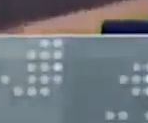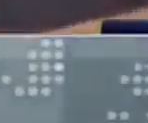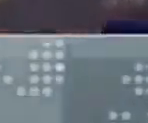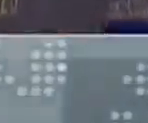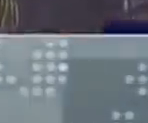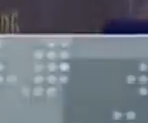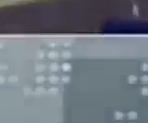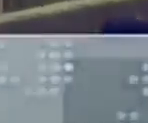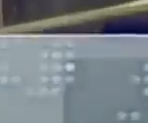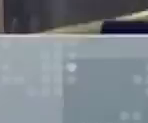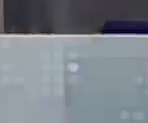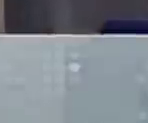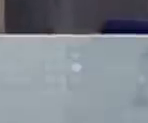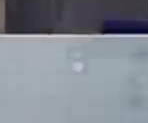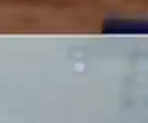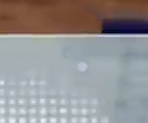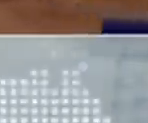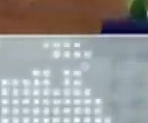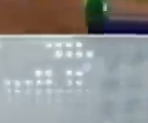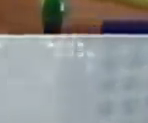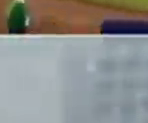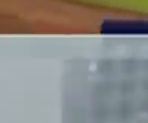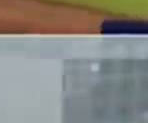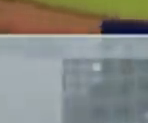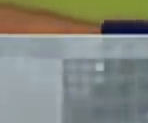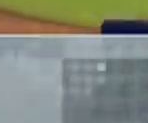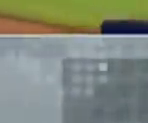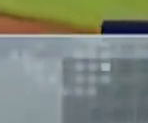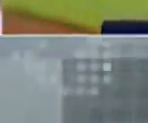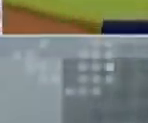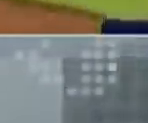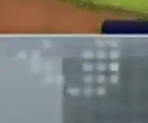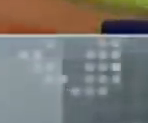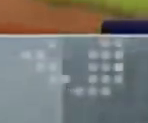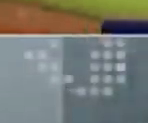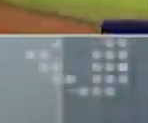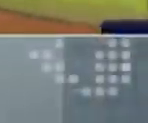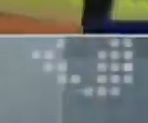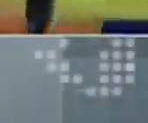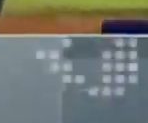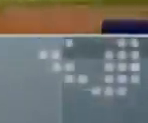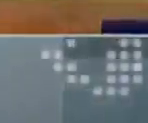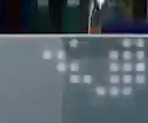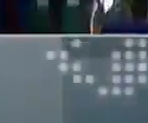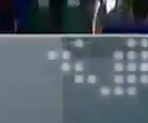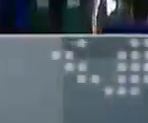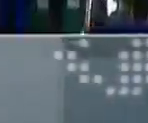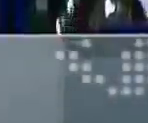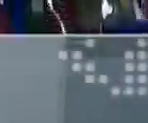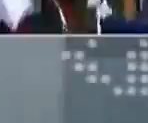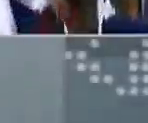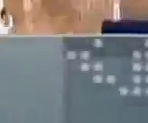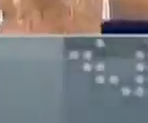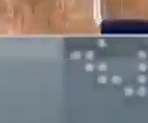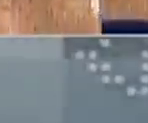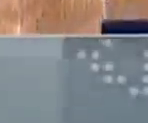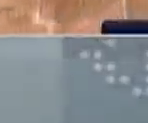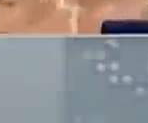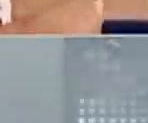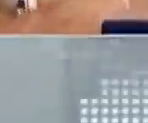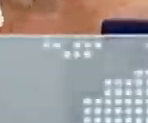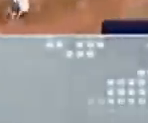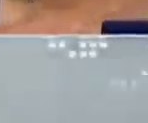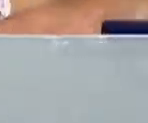juego. De verdad, Venezuela demostró una cohesión como equipo. Cohesionado. La ofensiva,